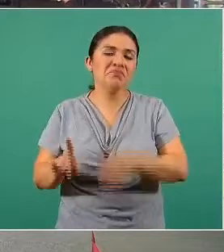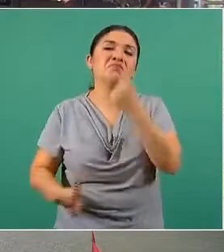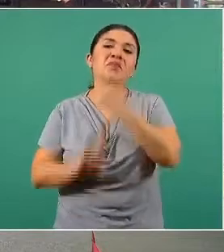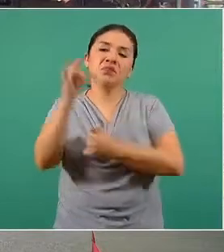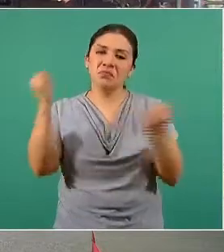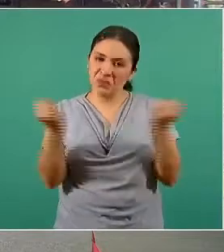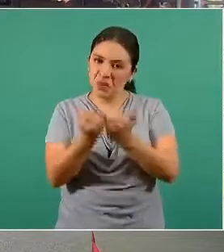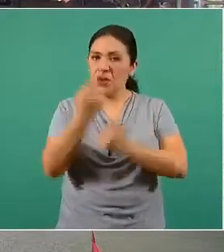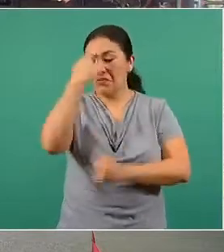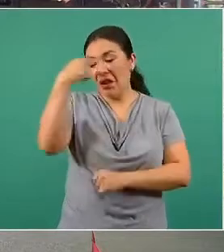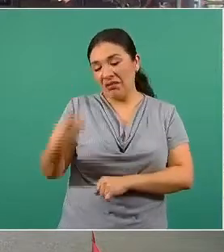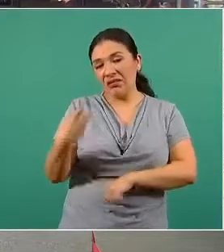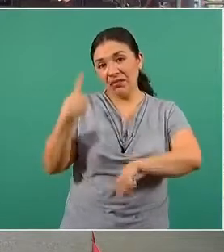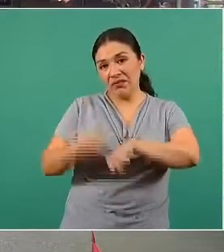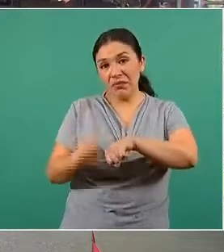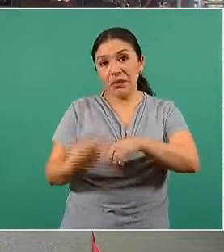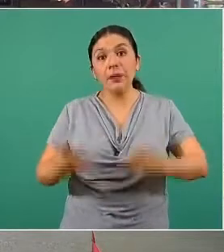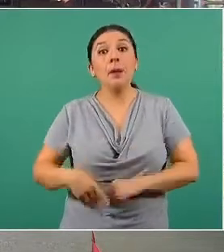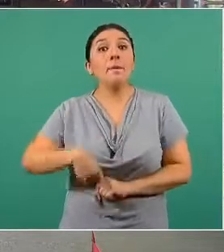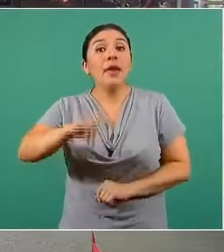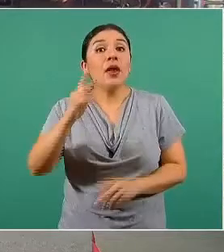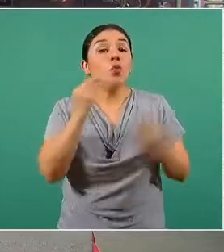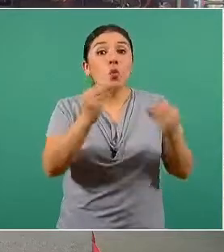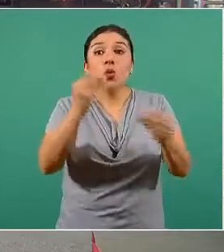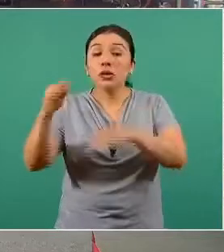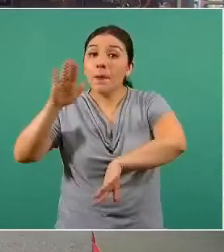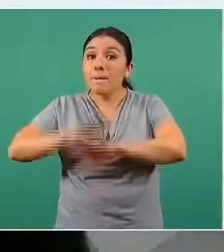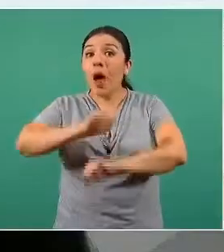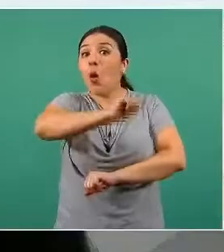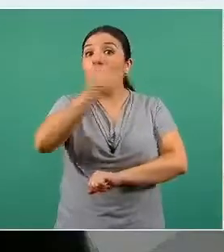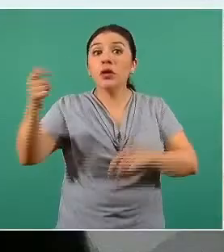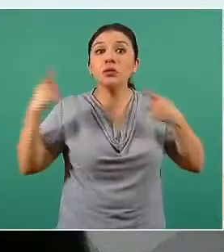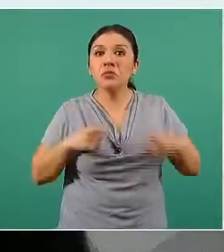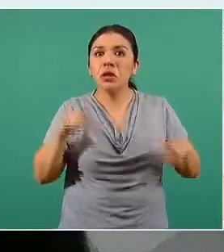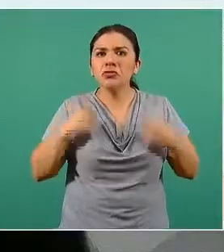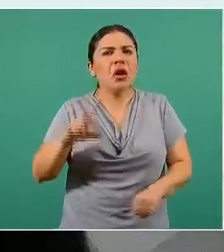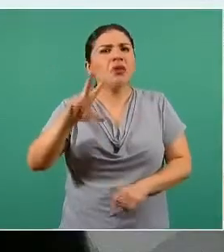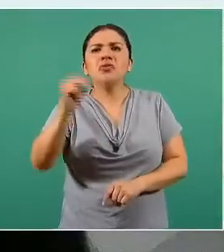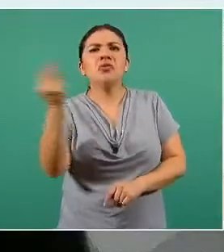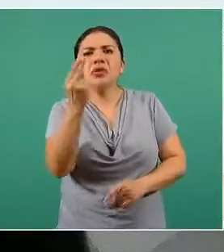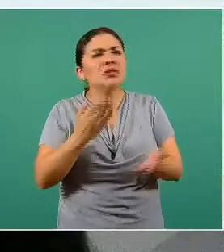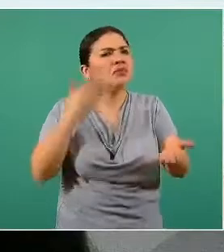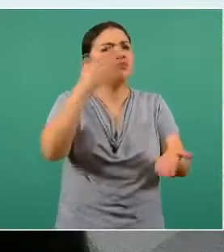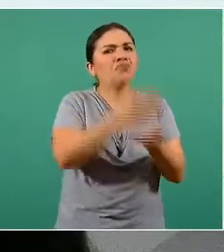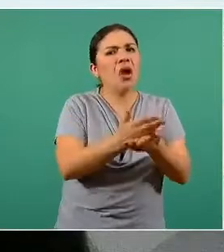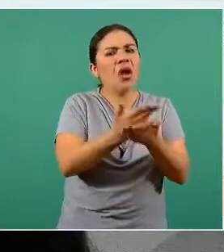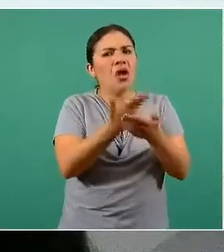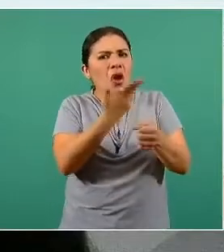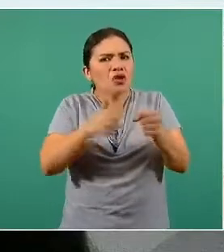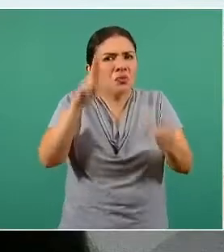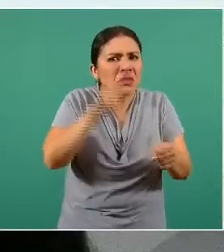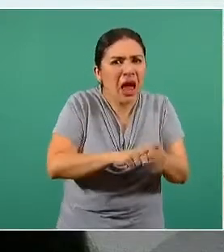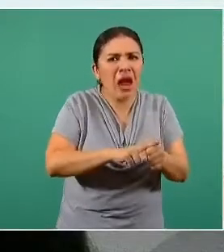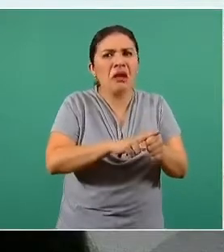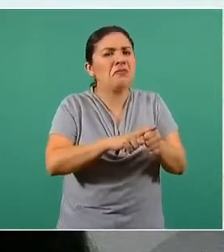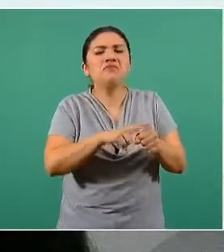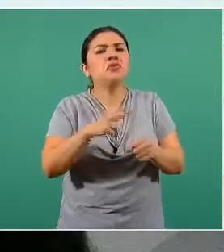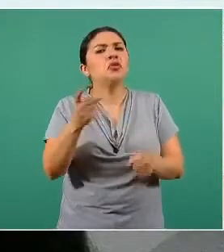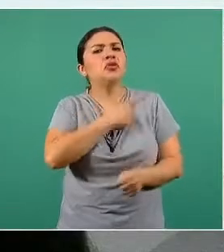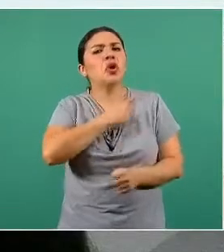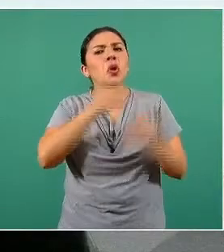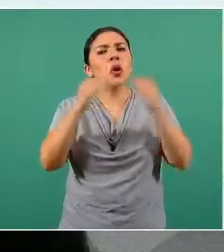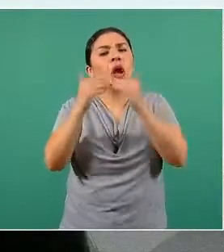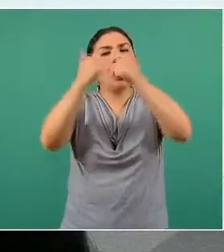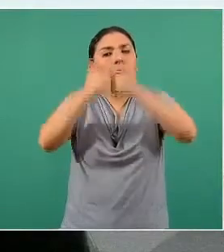esta epidemia. Pero muchísimas más personas no tuvieron la necesidad de acudir a los servicios de salud y se